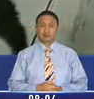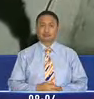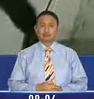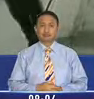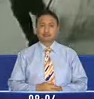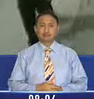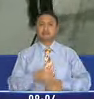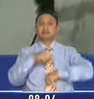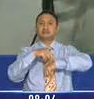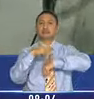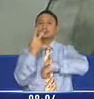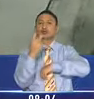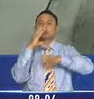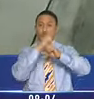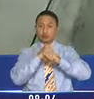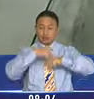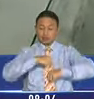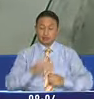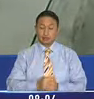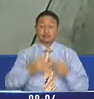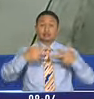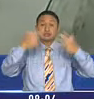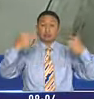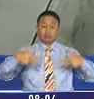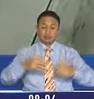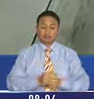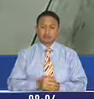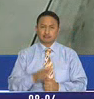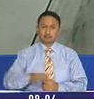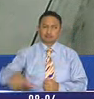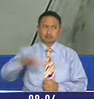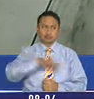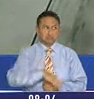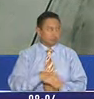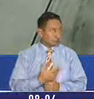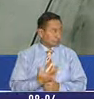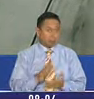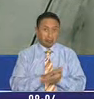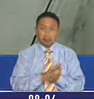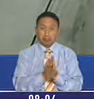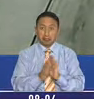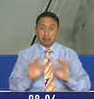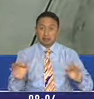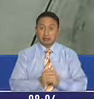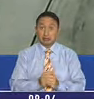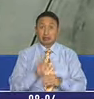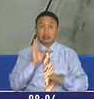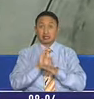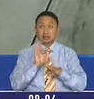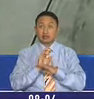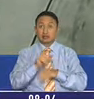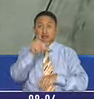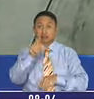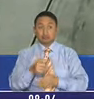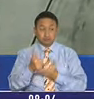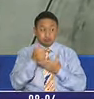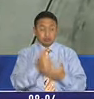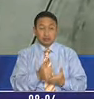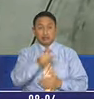12 de la noche, sector de Chillo Gallo, sur de Quito. La zona está completamente desolada. No hay testigos ni quien impida